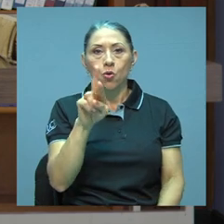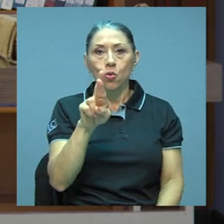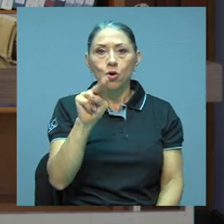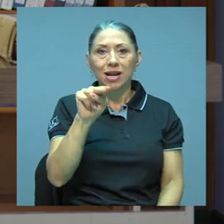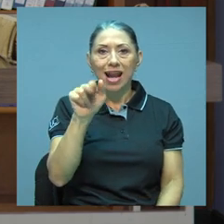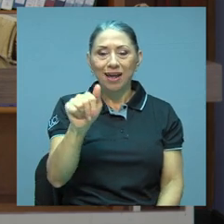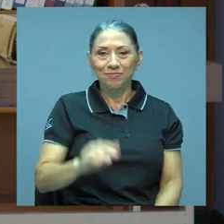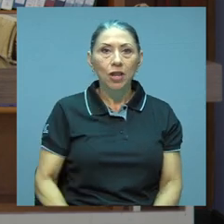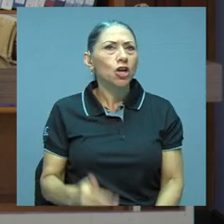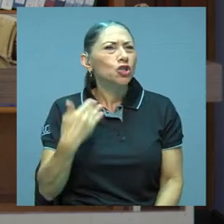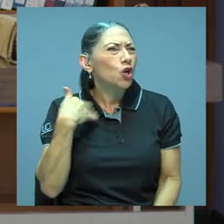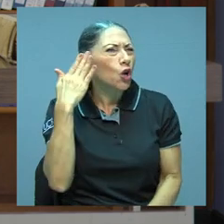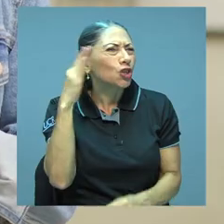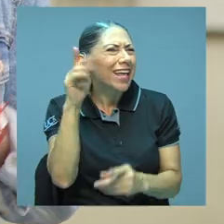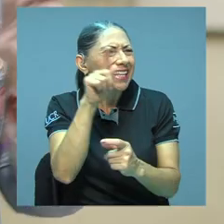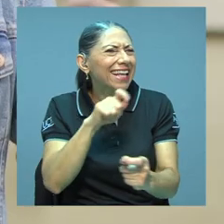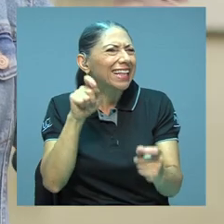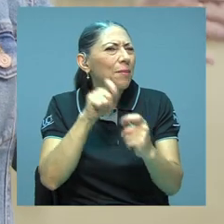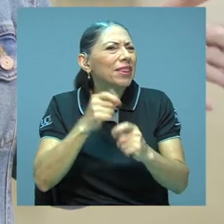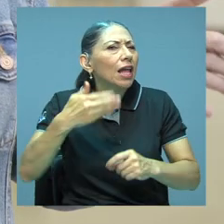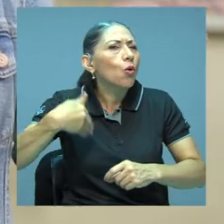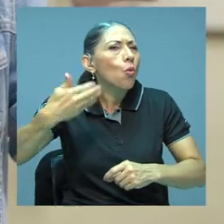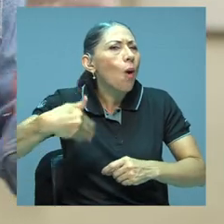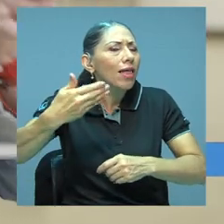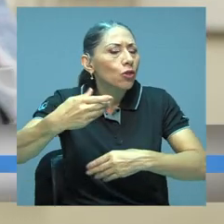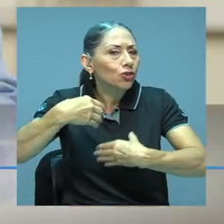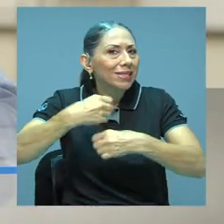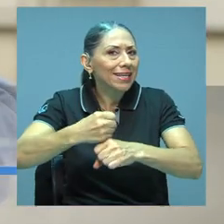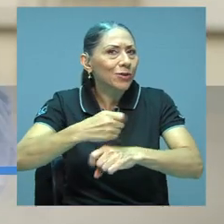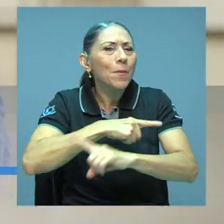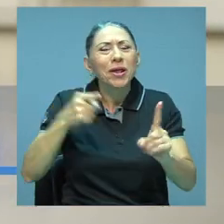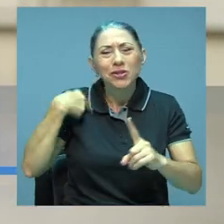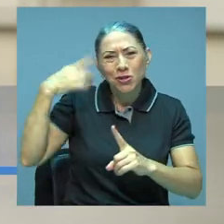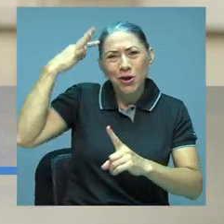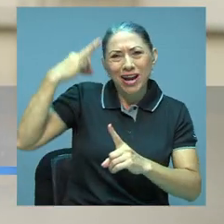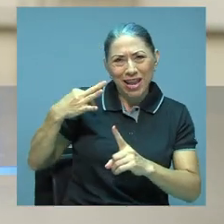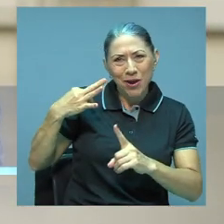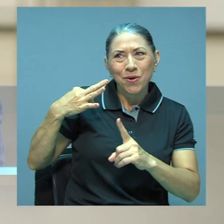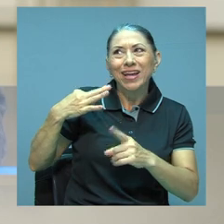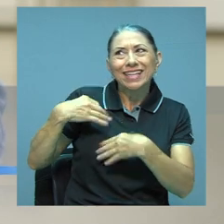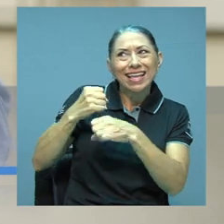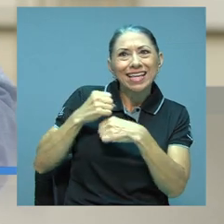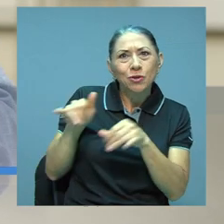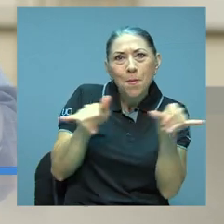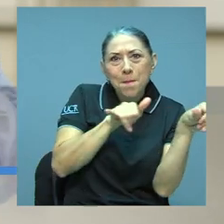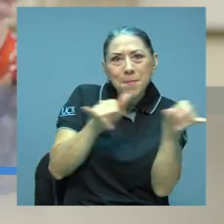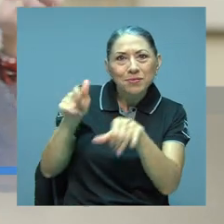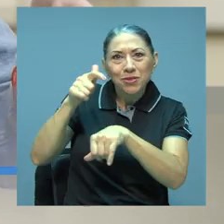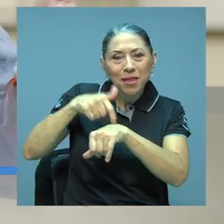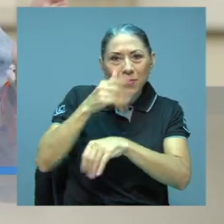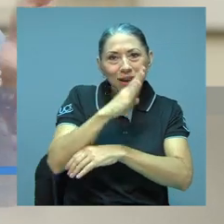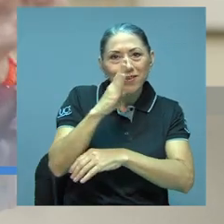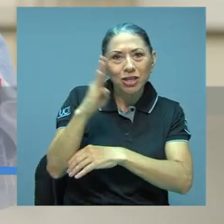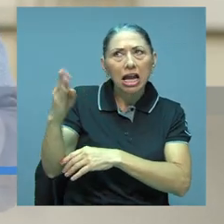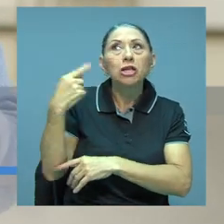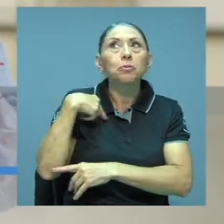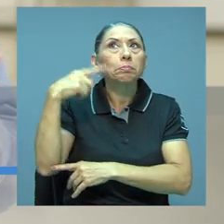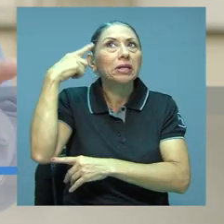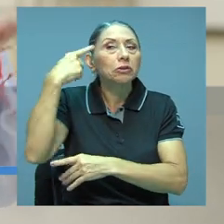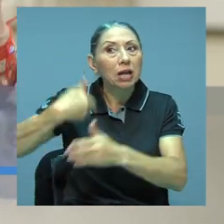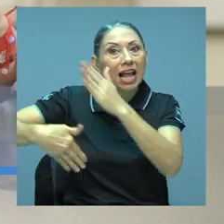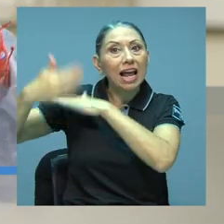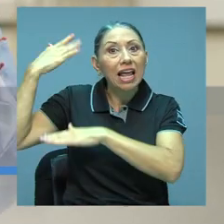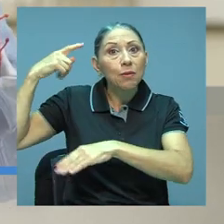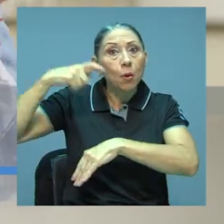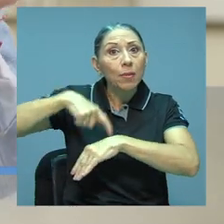una fecha exacta de cuándo se creó, pero yo creo que viene de la mano con la creación de la biblioteca, ¿verdad? Me imagino que en aquel momento se empezaron